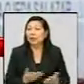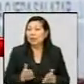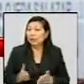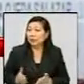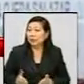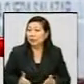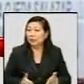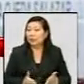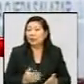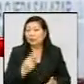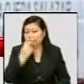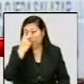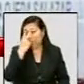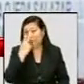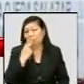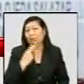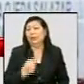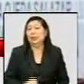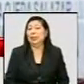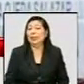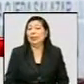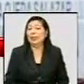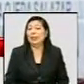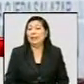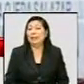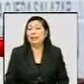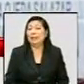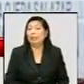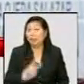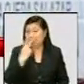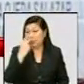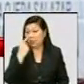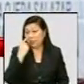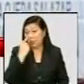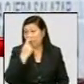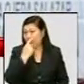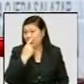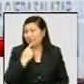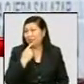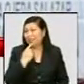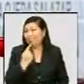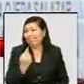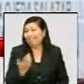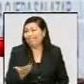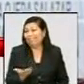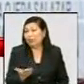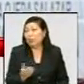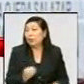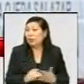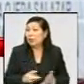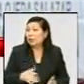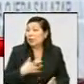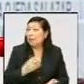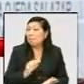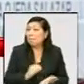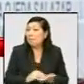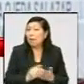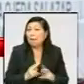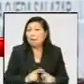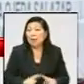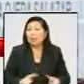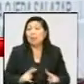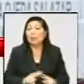nos conduce a la ceguera. La vista es uno de los sentidos más